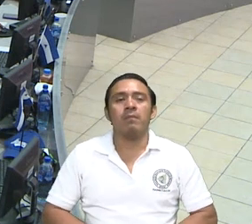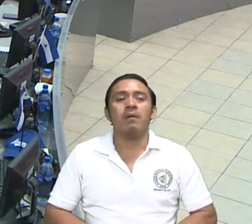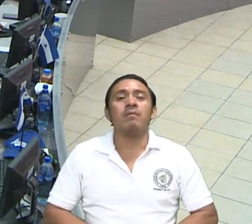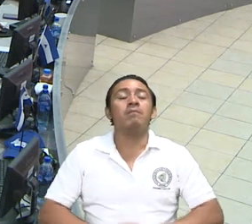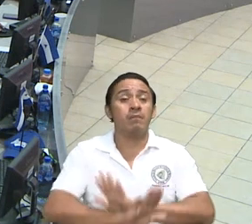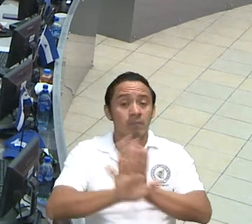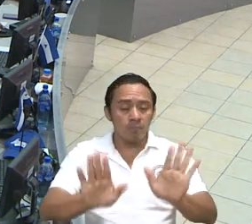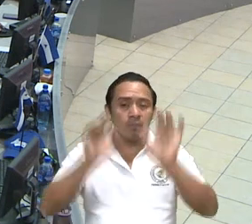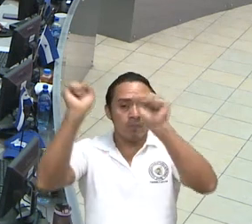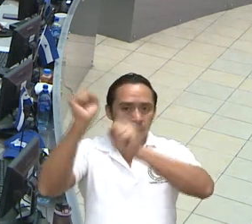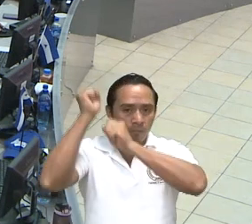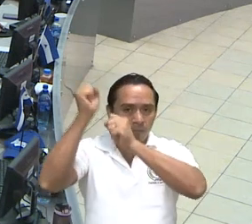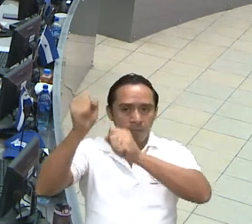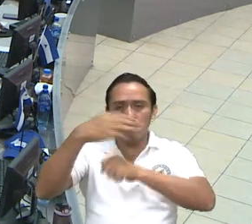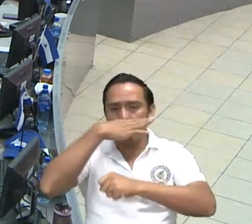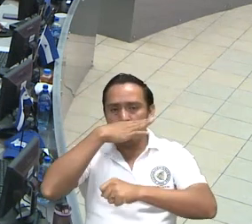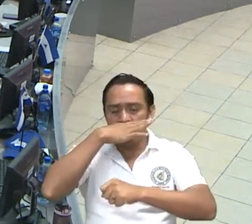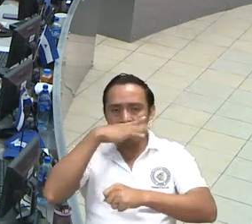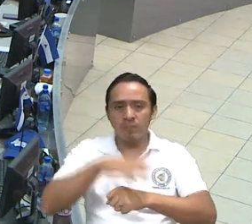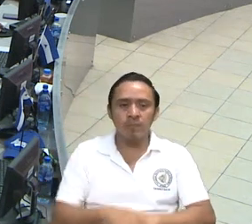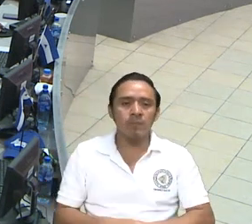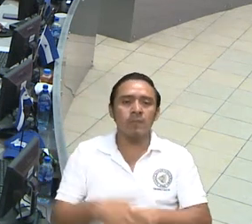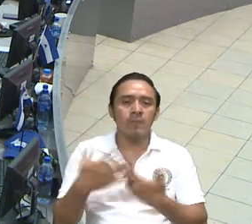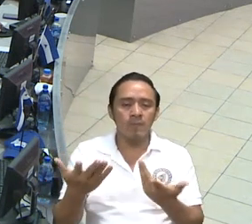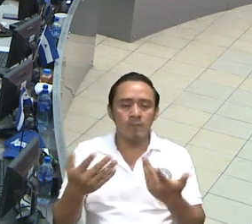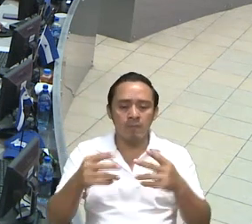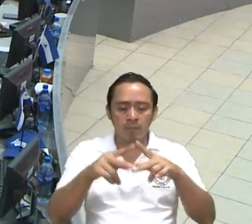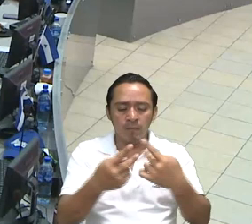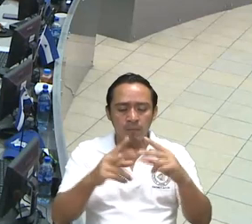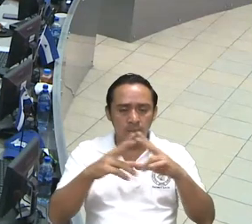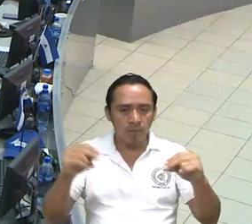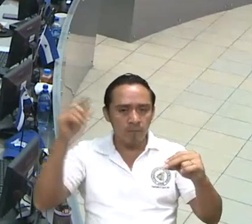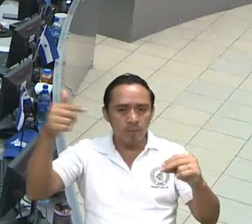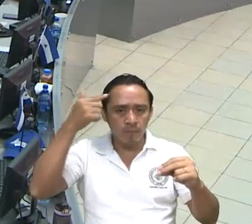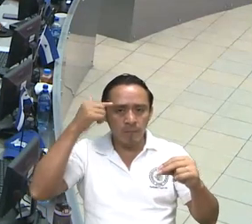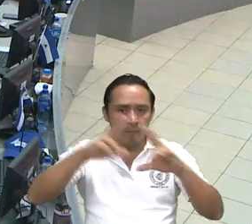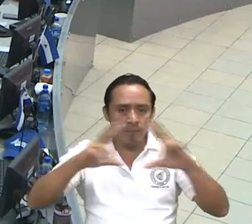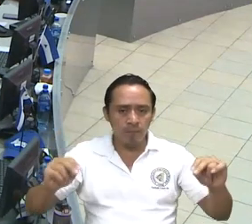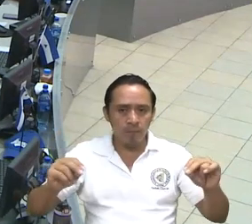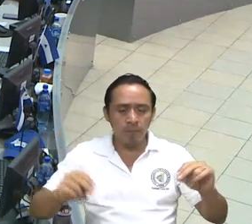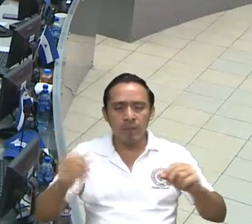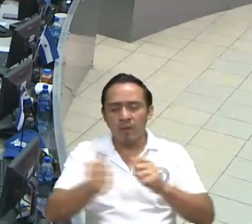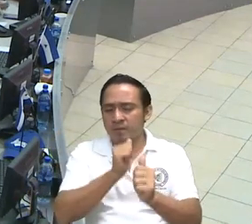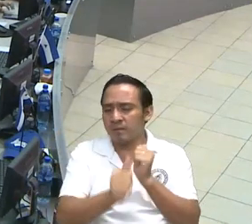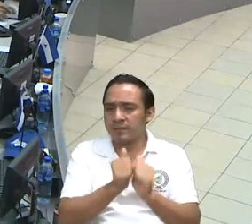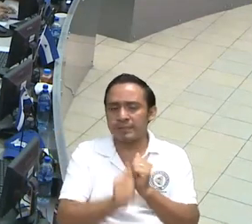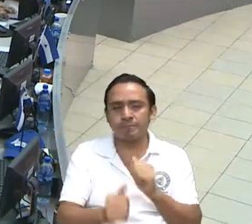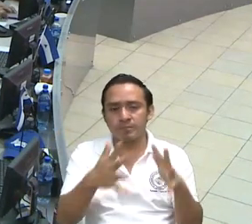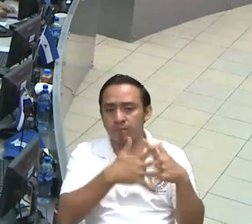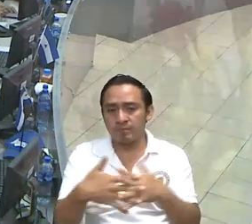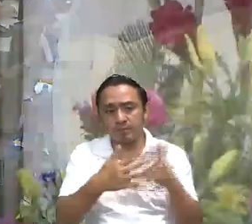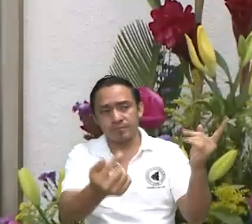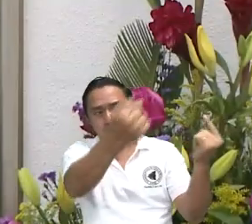del triunfo de la revolución, el pueblo y gobierno de Nicaragua enfrentamos la guerra de agresión del gobierno de